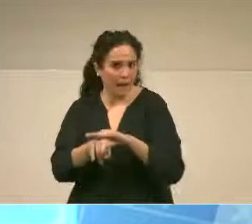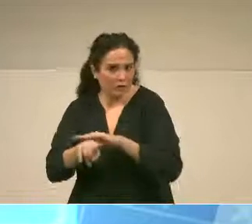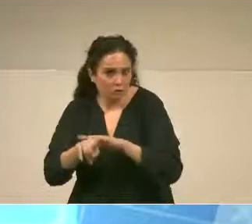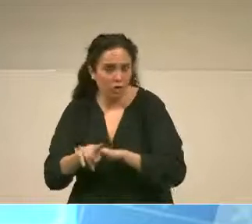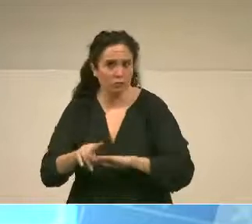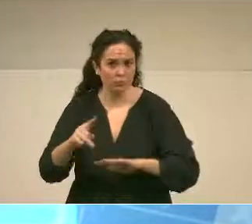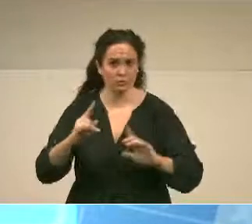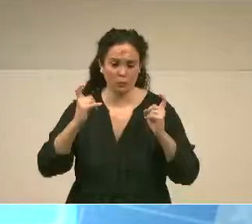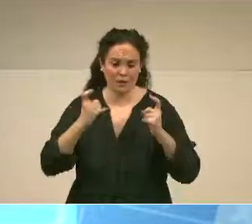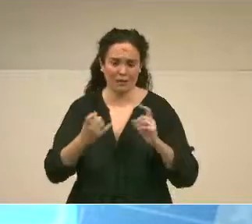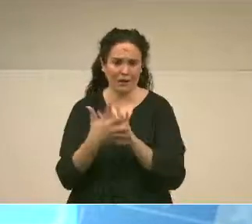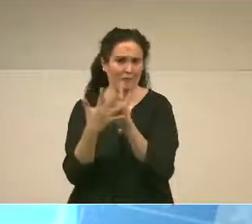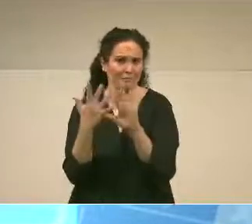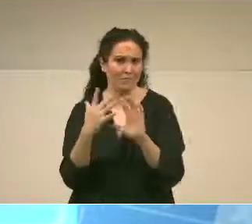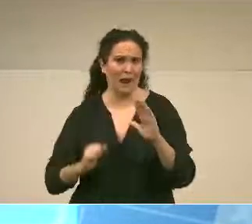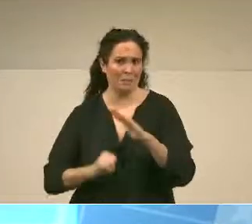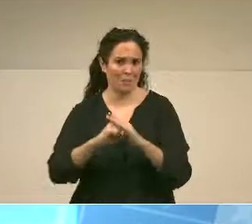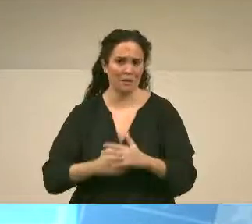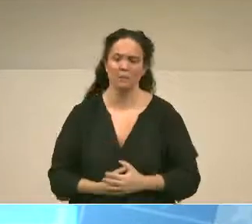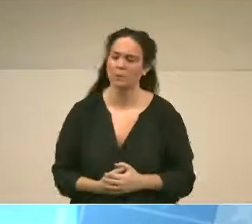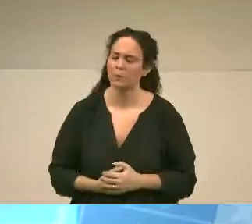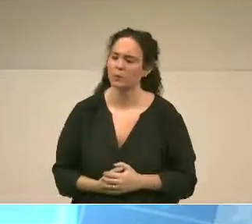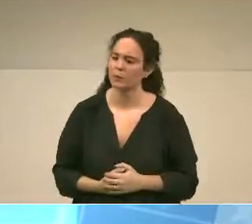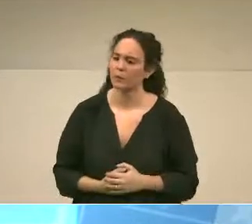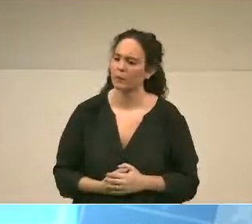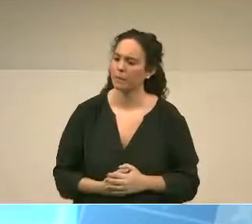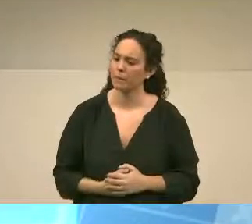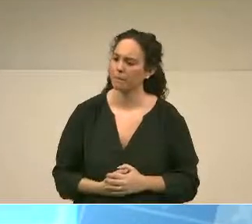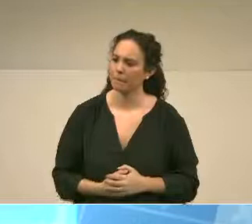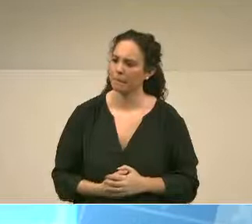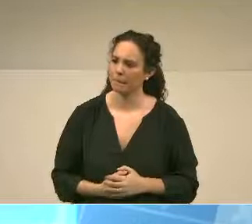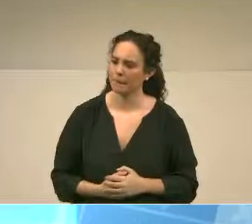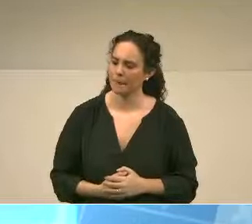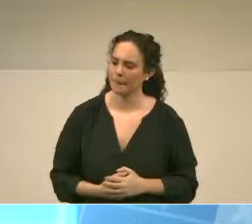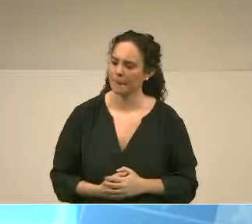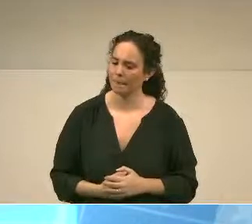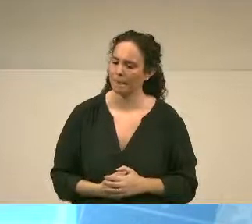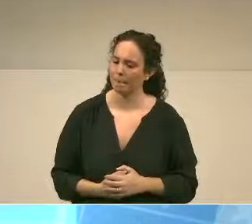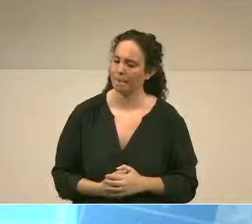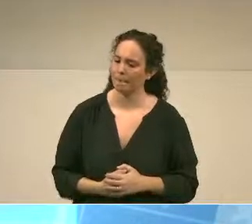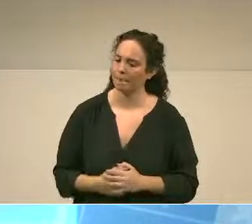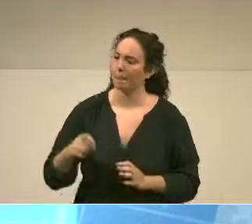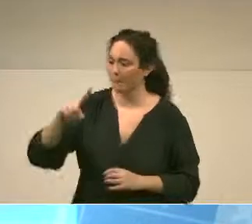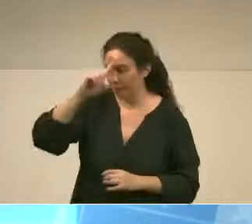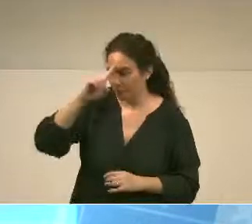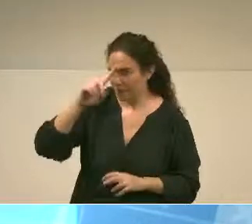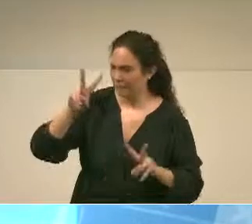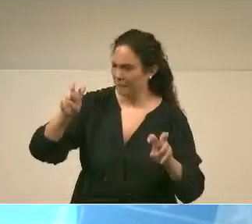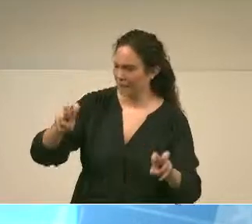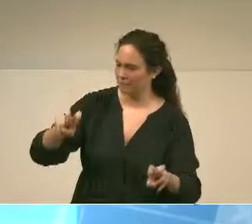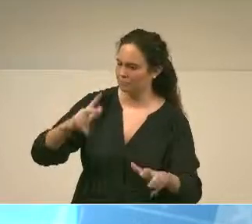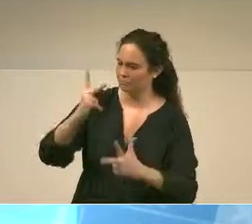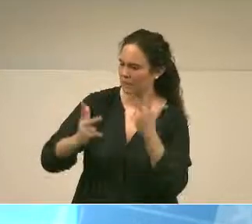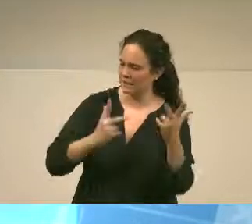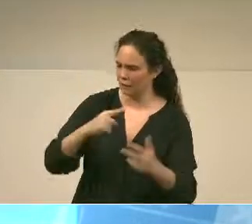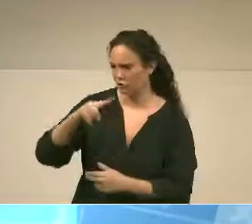las celeridades. No sé si, volviendo un poco al tema de, las diferencias entre Euskadi y Madrid con el tema de la hostelería, no sé si